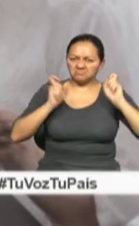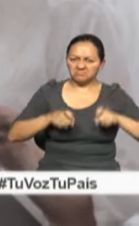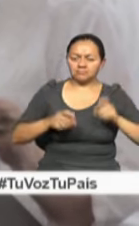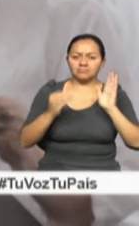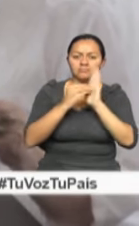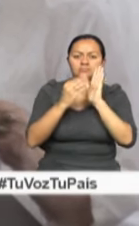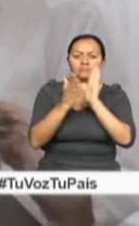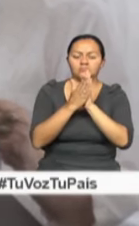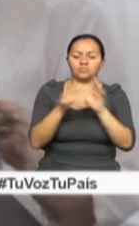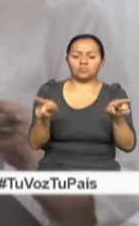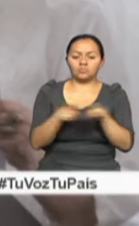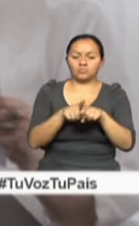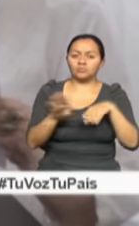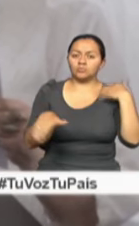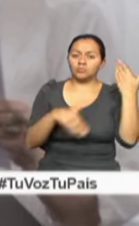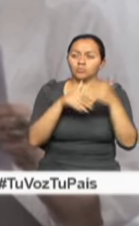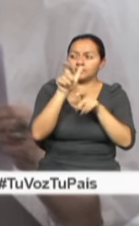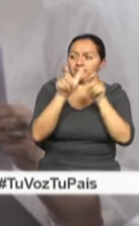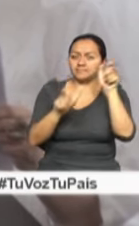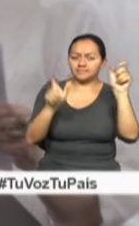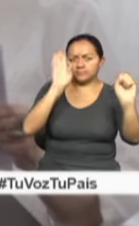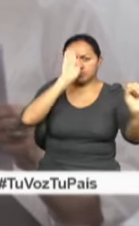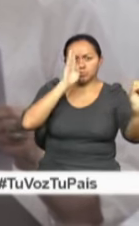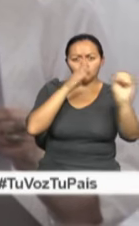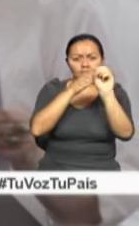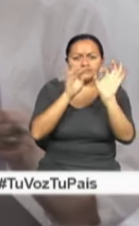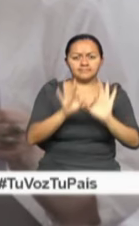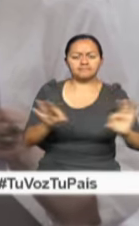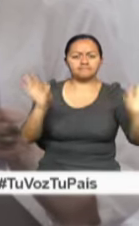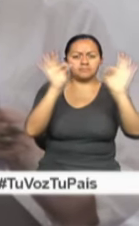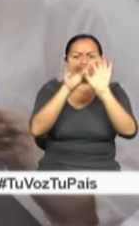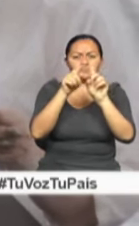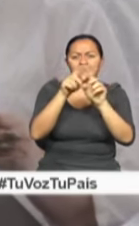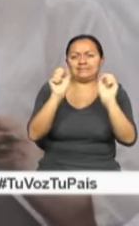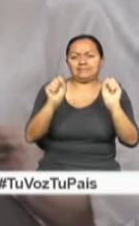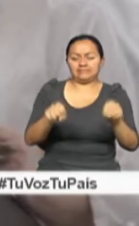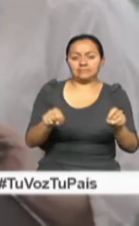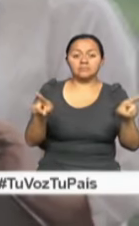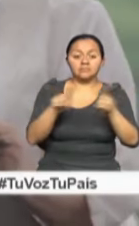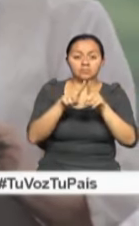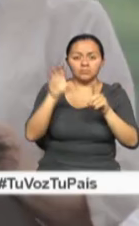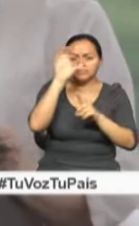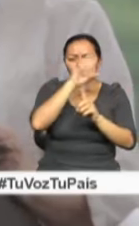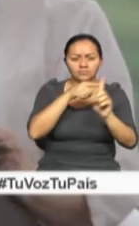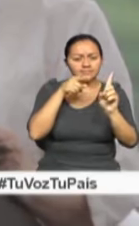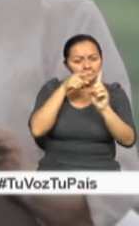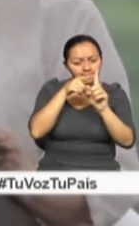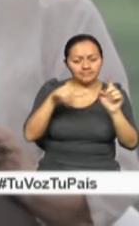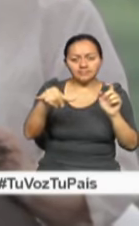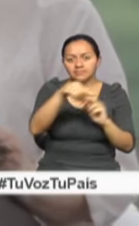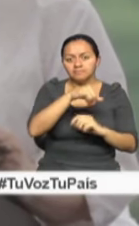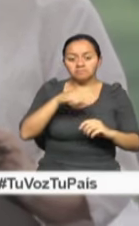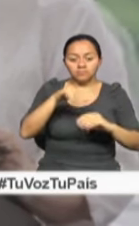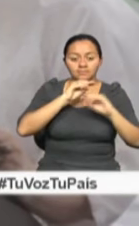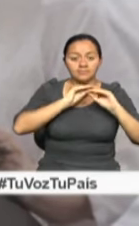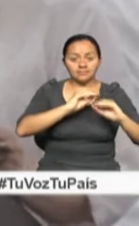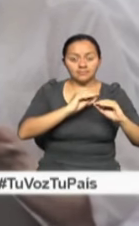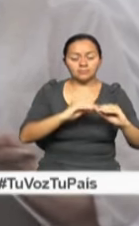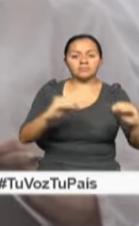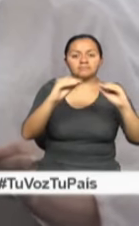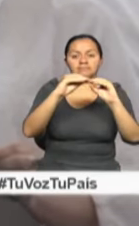considera a todo lo humano como el objetivo principal y que por ello ha buscado democratizar la educación y la